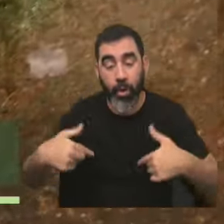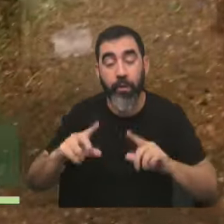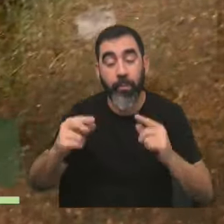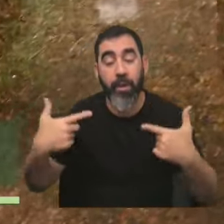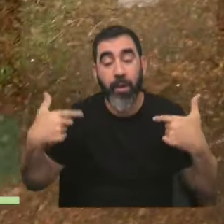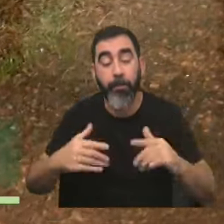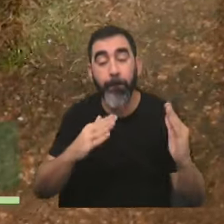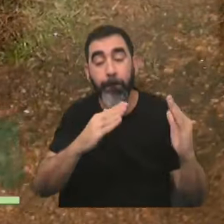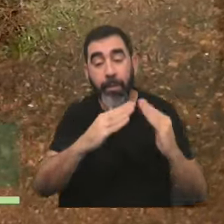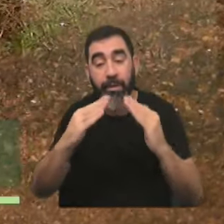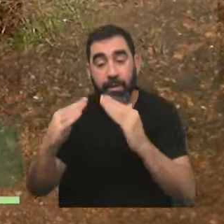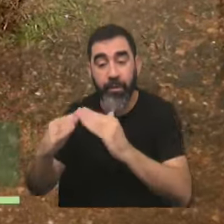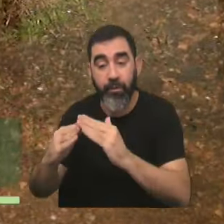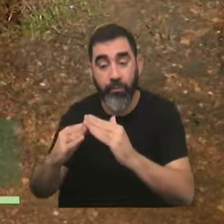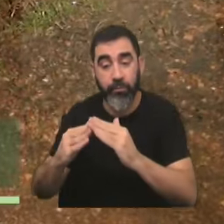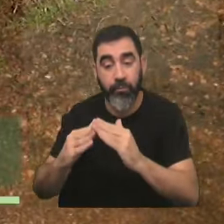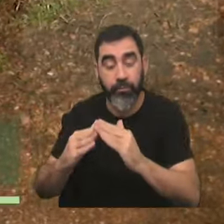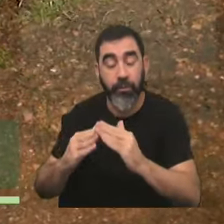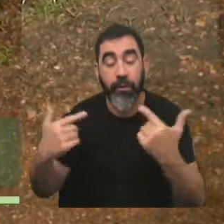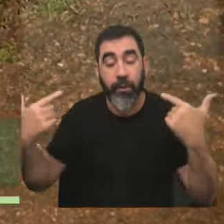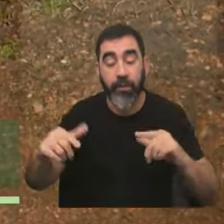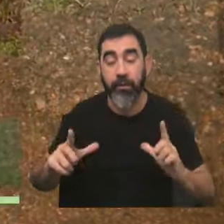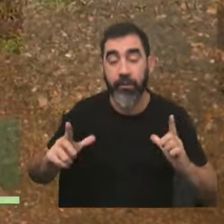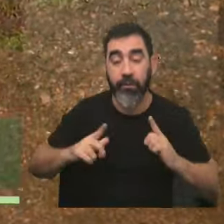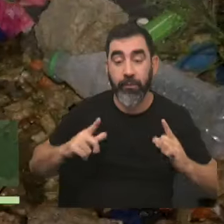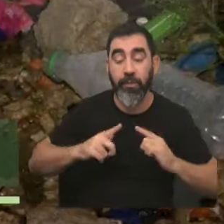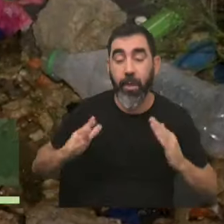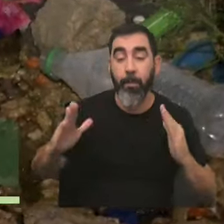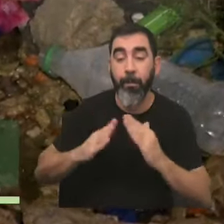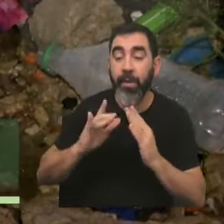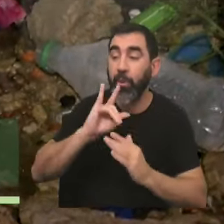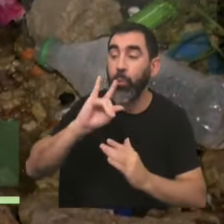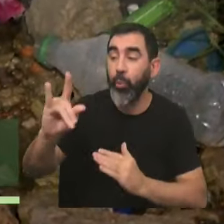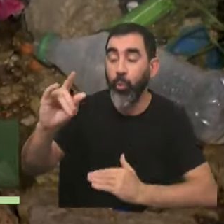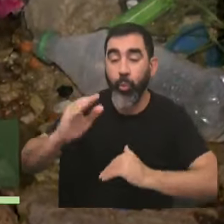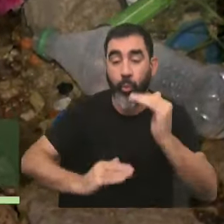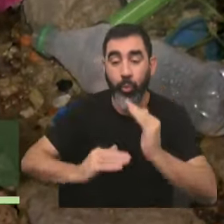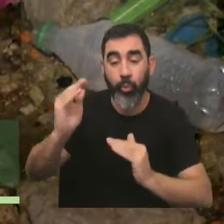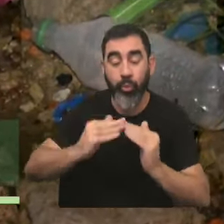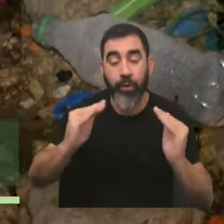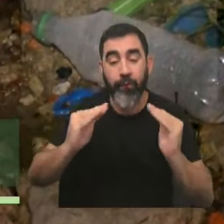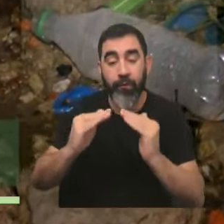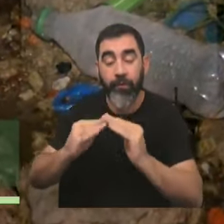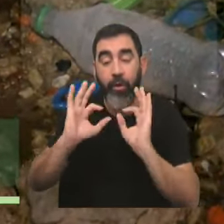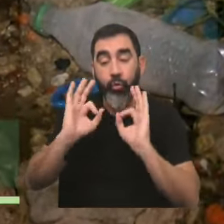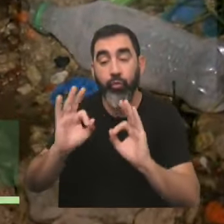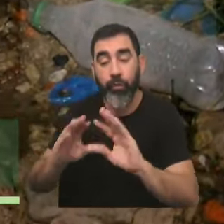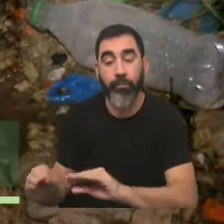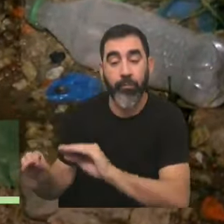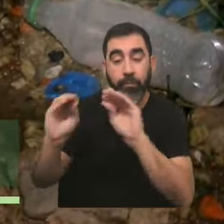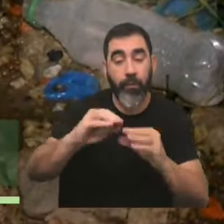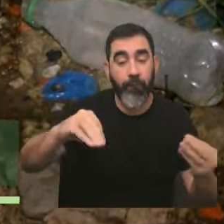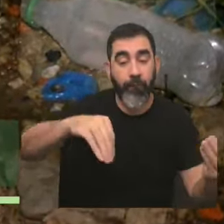las del Ministerio de vivienda desde la comuna esperan que la cartera se encargue de la construcción de las viviendas necesarias para el realojo de las